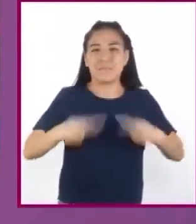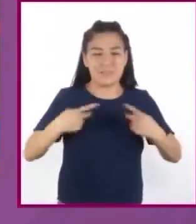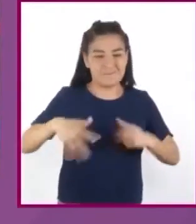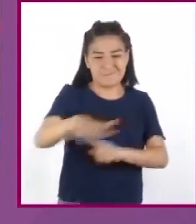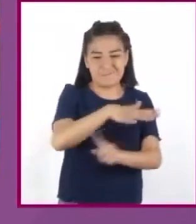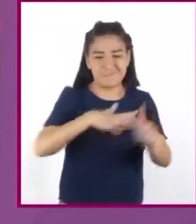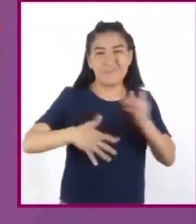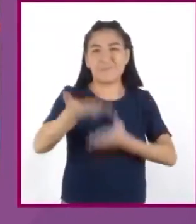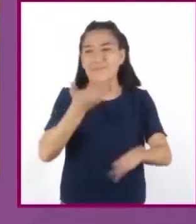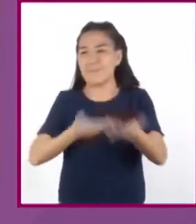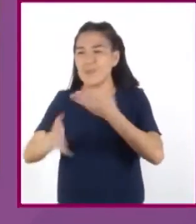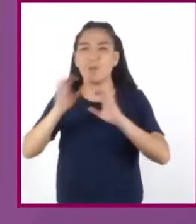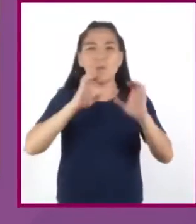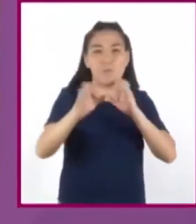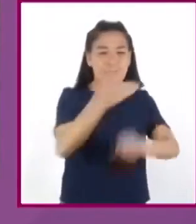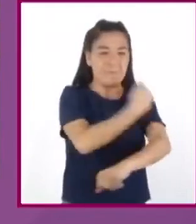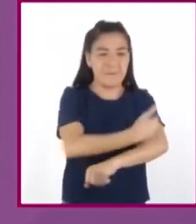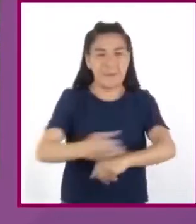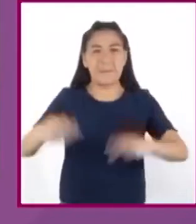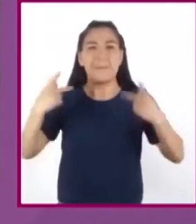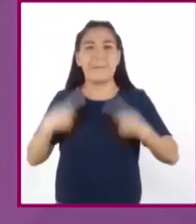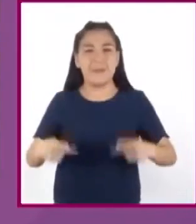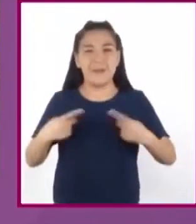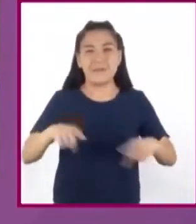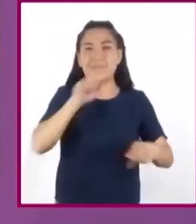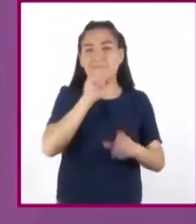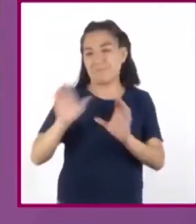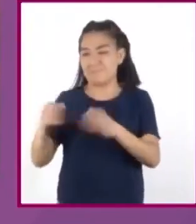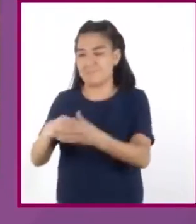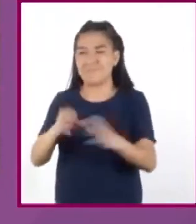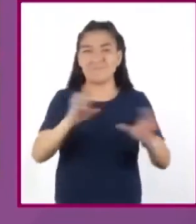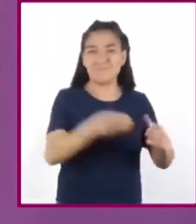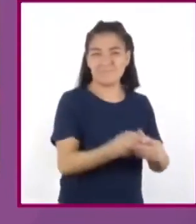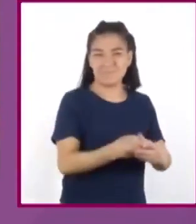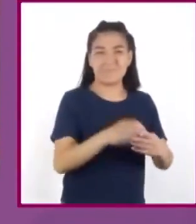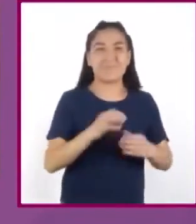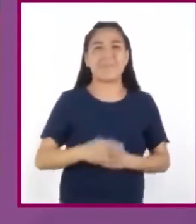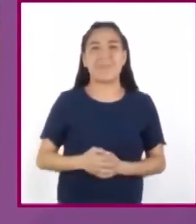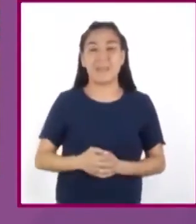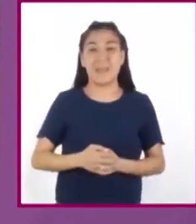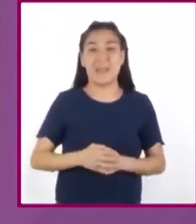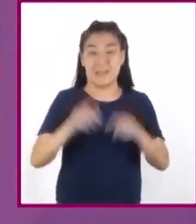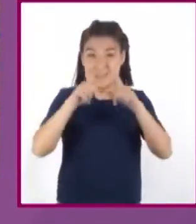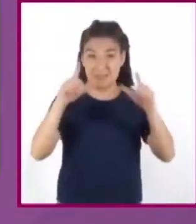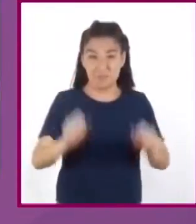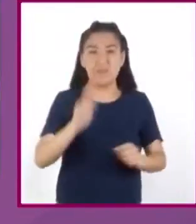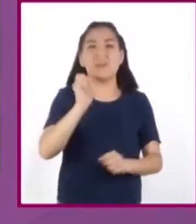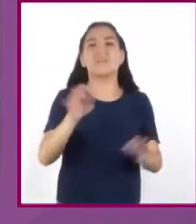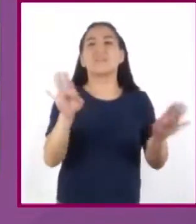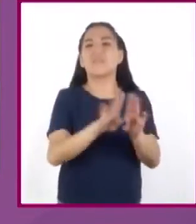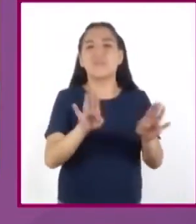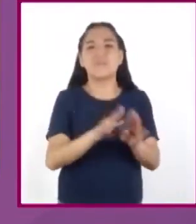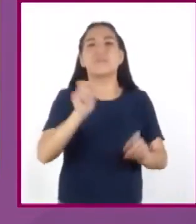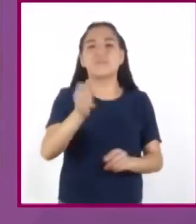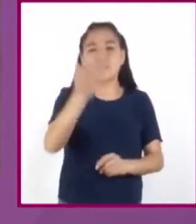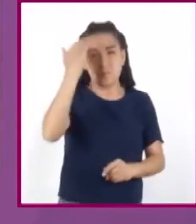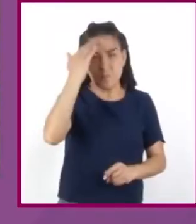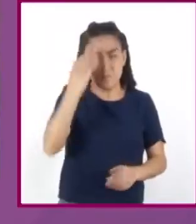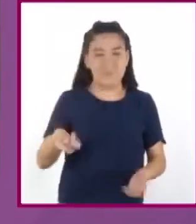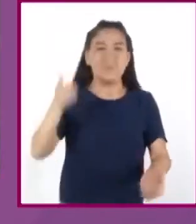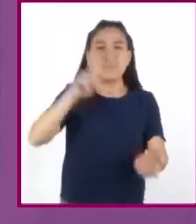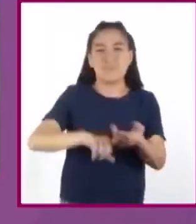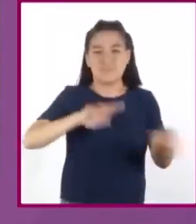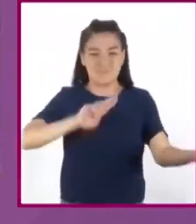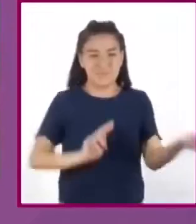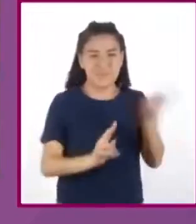entre las familias y las personas que habitan una comunidad. La lengua ha permitido la transmisión de conocimientos sobre el universo,